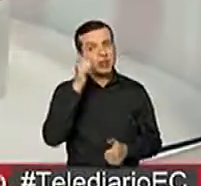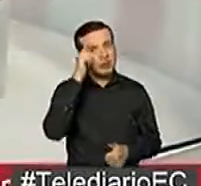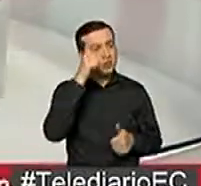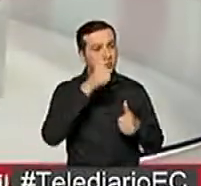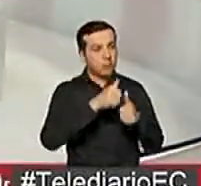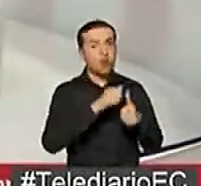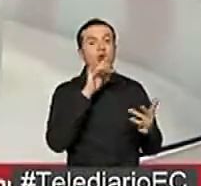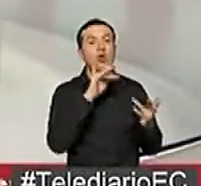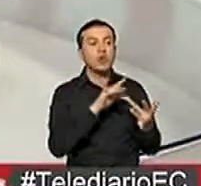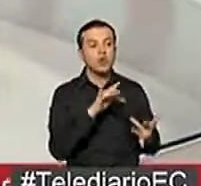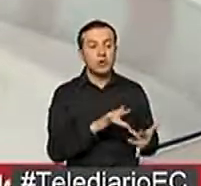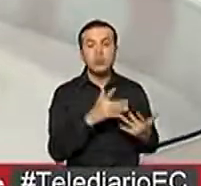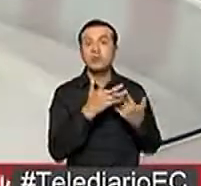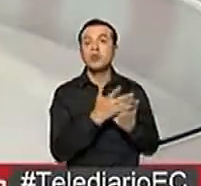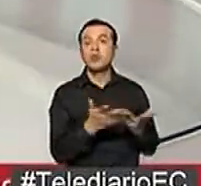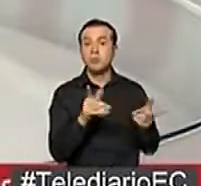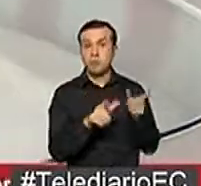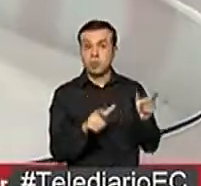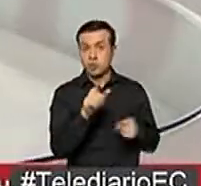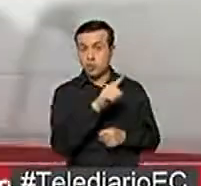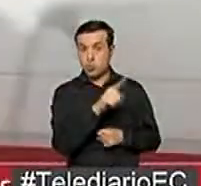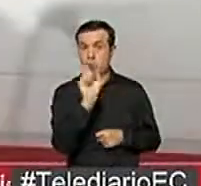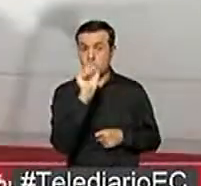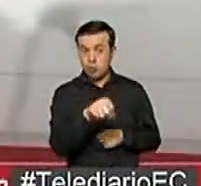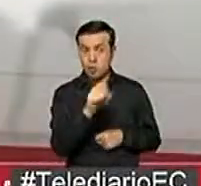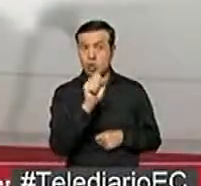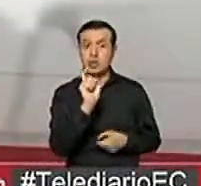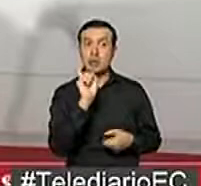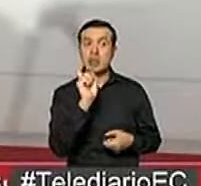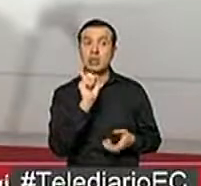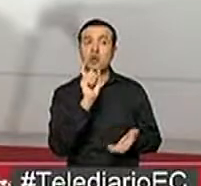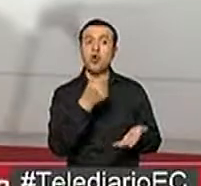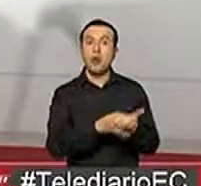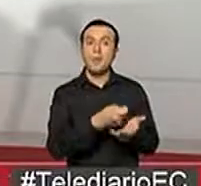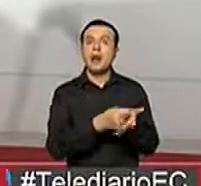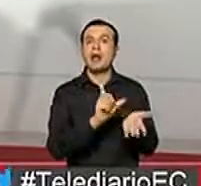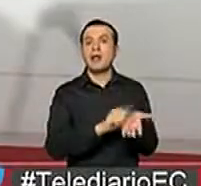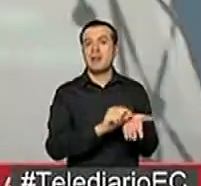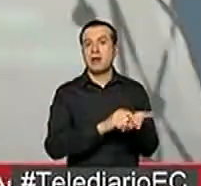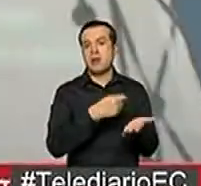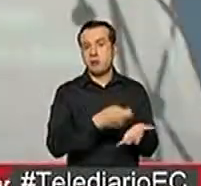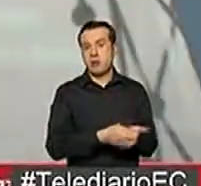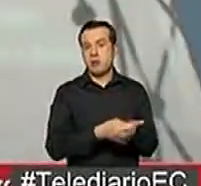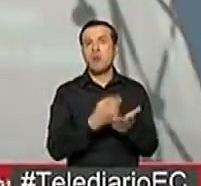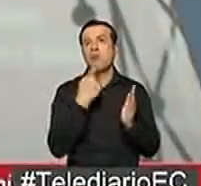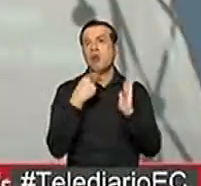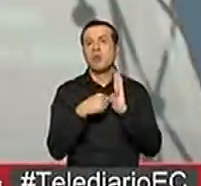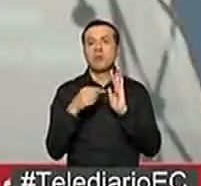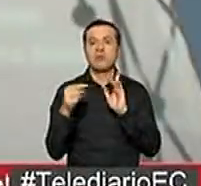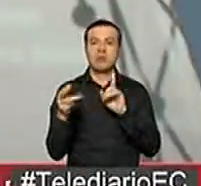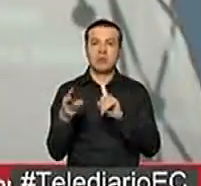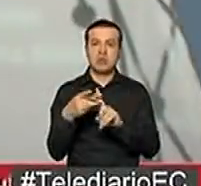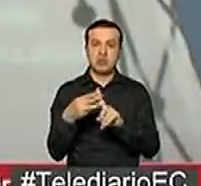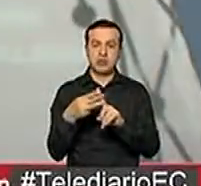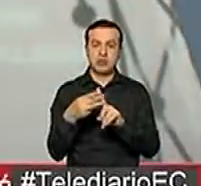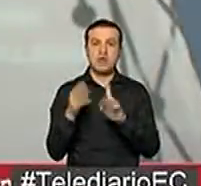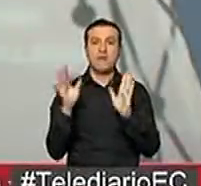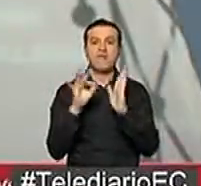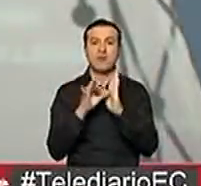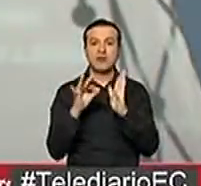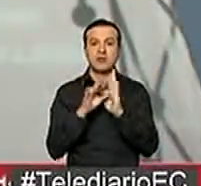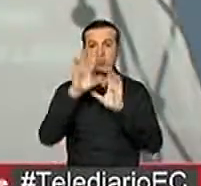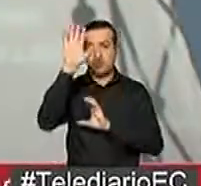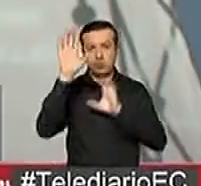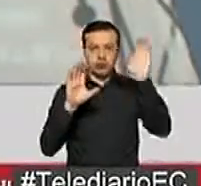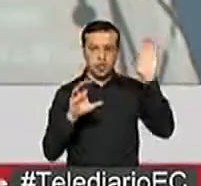los contactos a través de los cuales se puede reservar las entradas, por favor. Sí, a las redes sociales, página de Facebook del